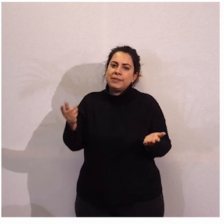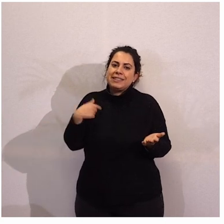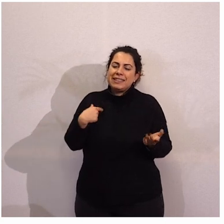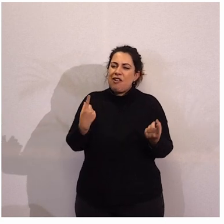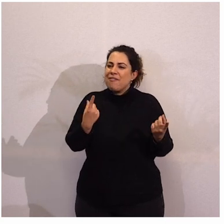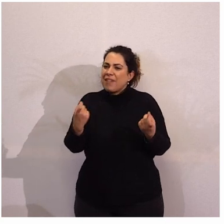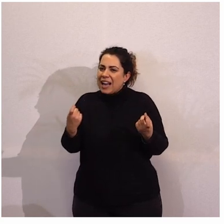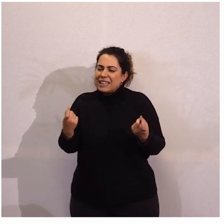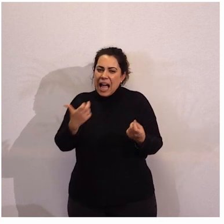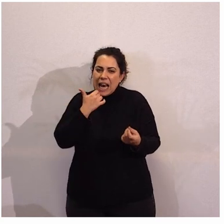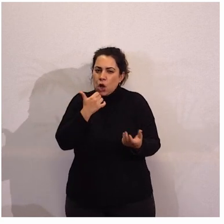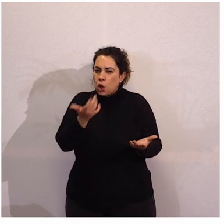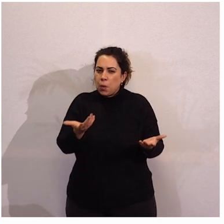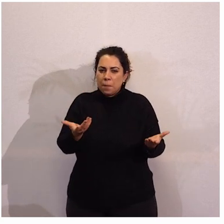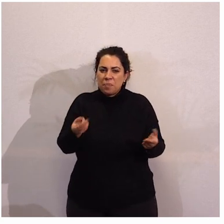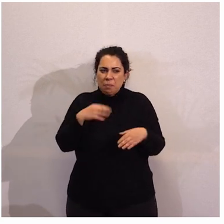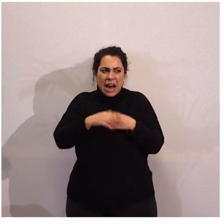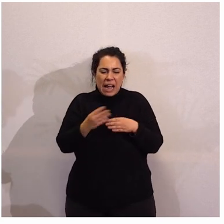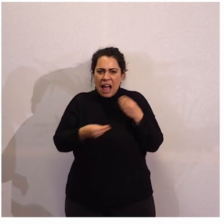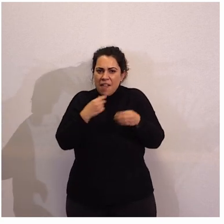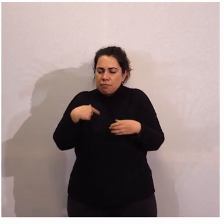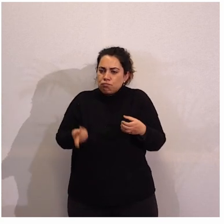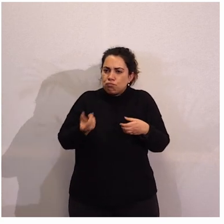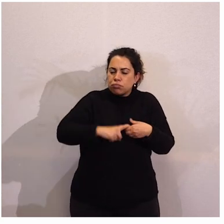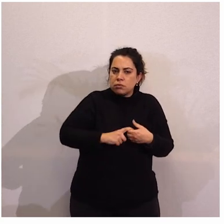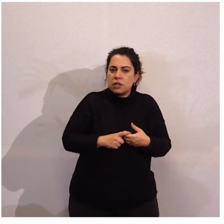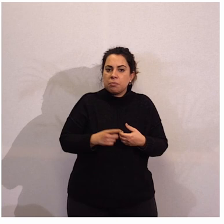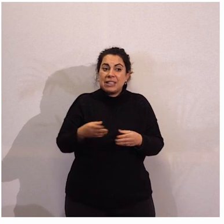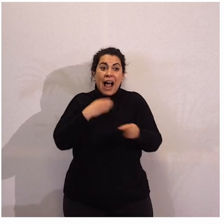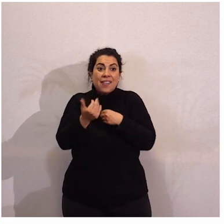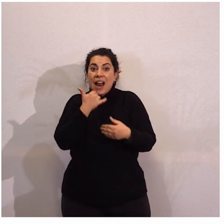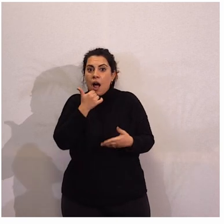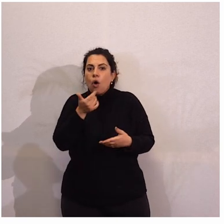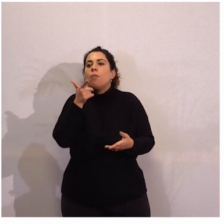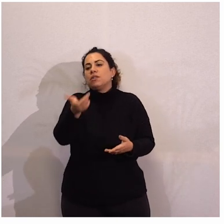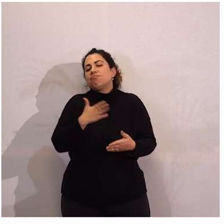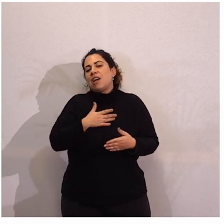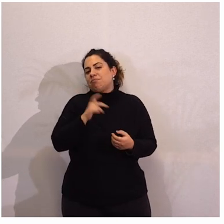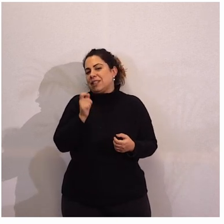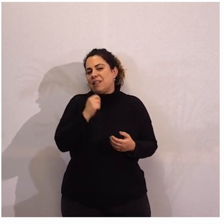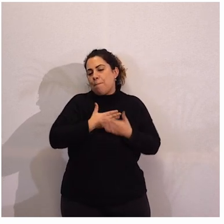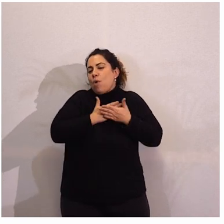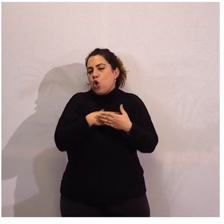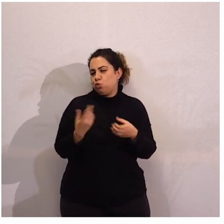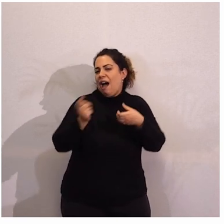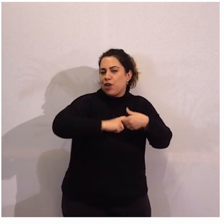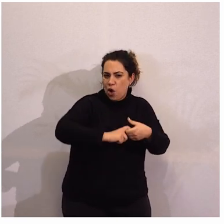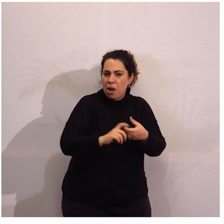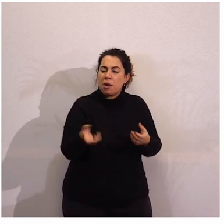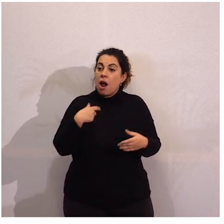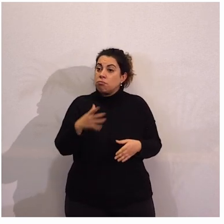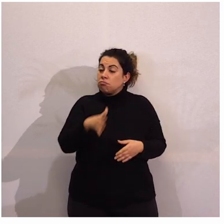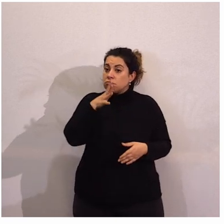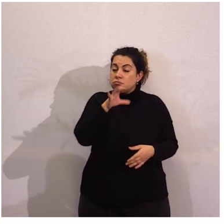necesitan sumarse a hacer algo, ¿no? Y hacer algo pues, muchas veces es voluntariado. Pero nos